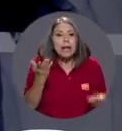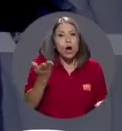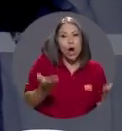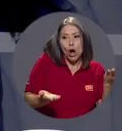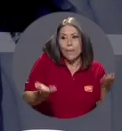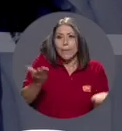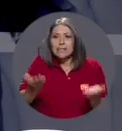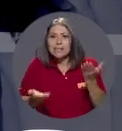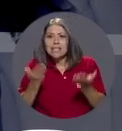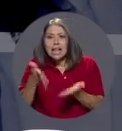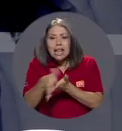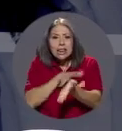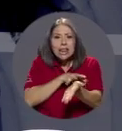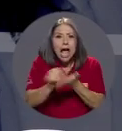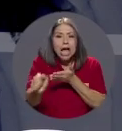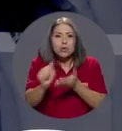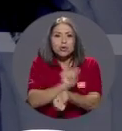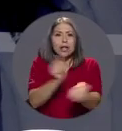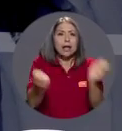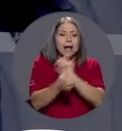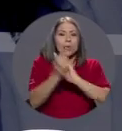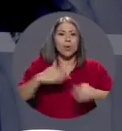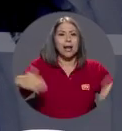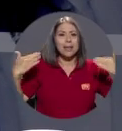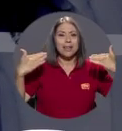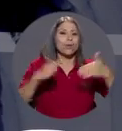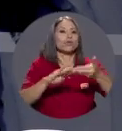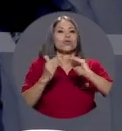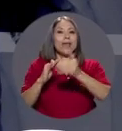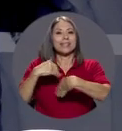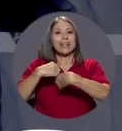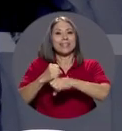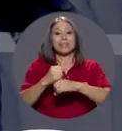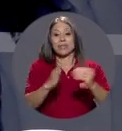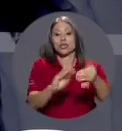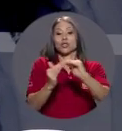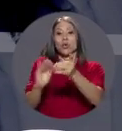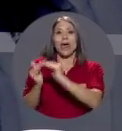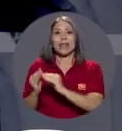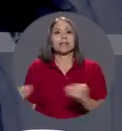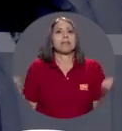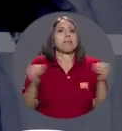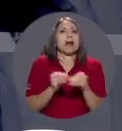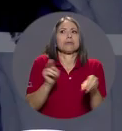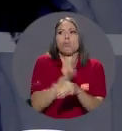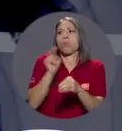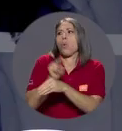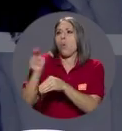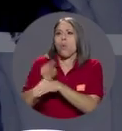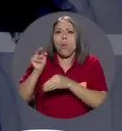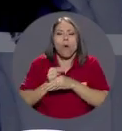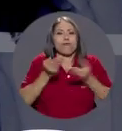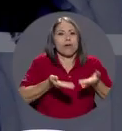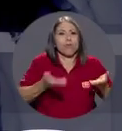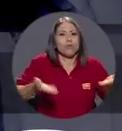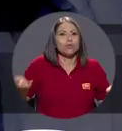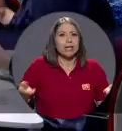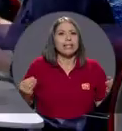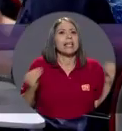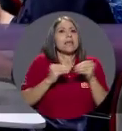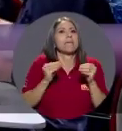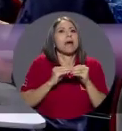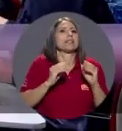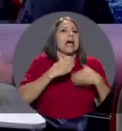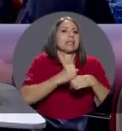que compensen los daños al cambio climático que las ciudades le hacen. Las ciudades son las mayores consumidoras de recursos y